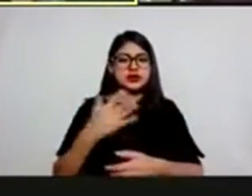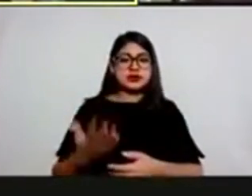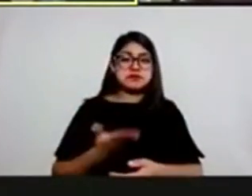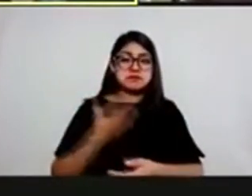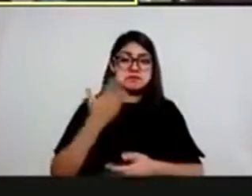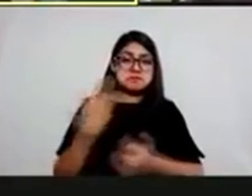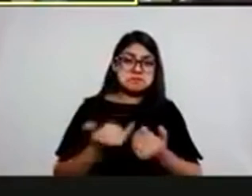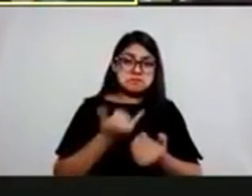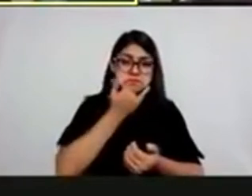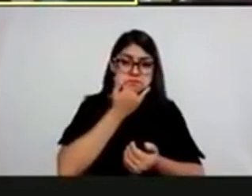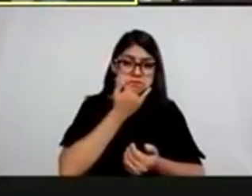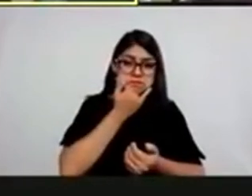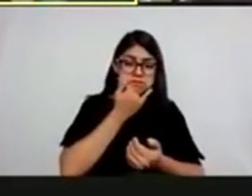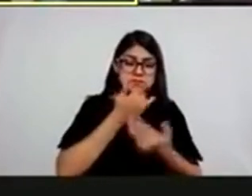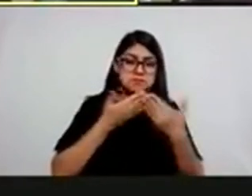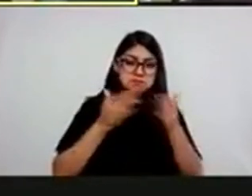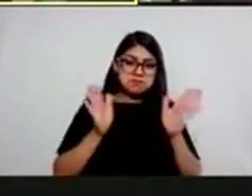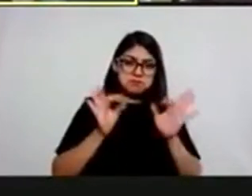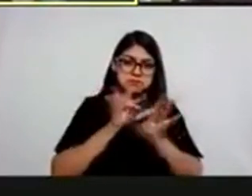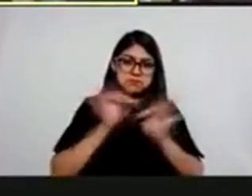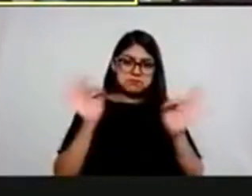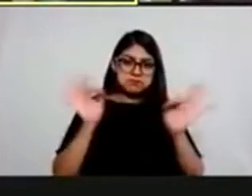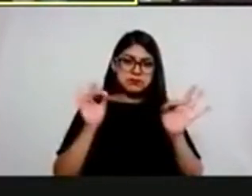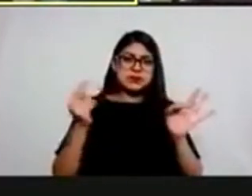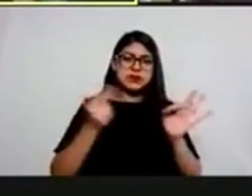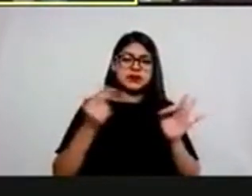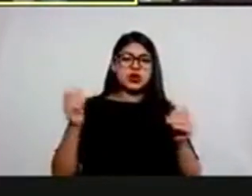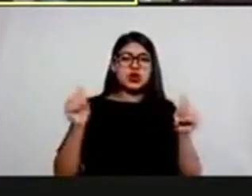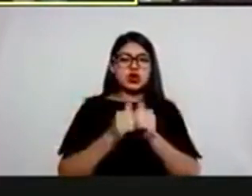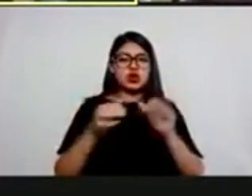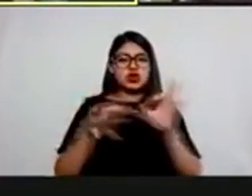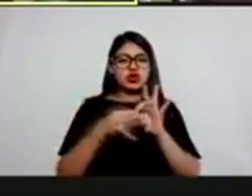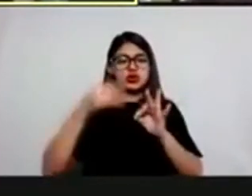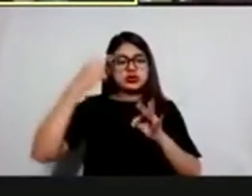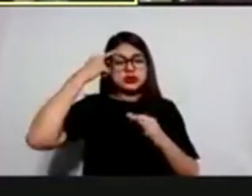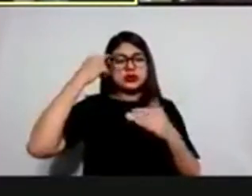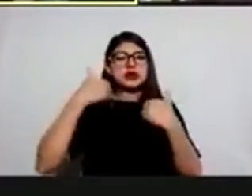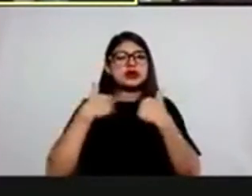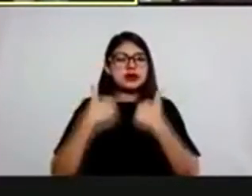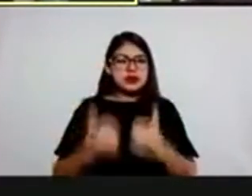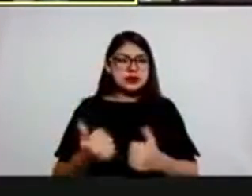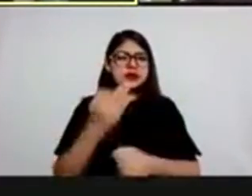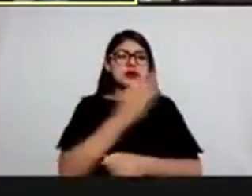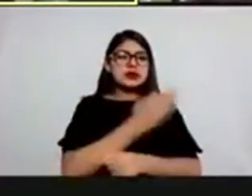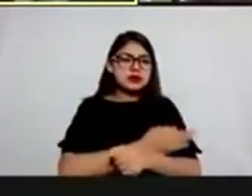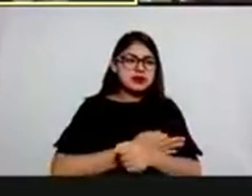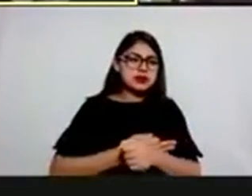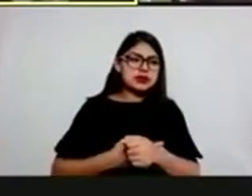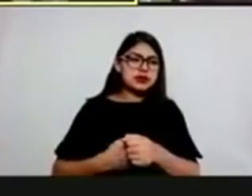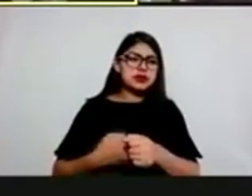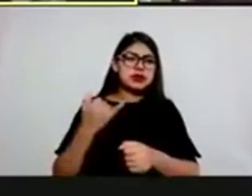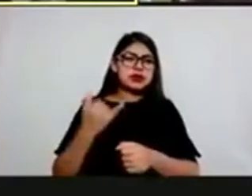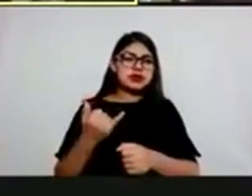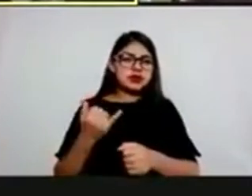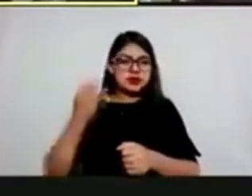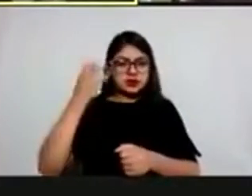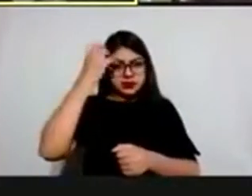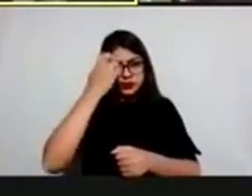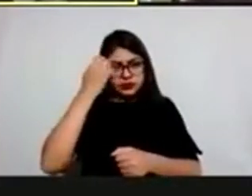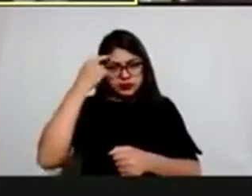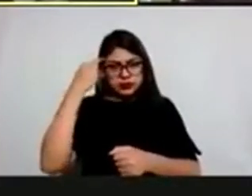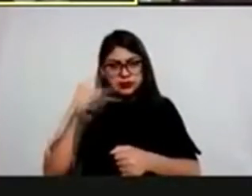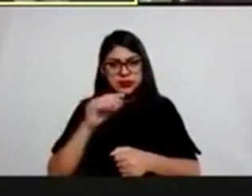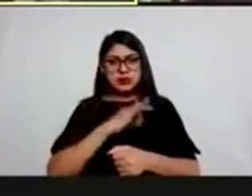ejercicio de conciencia, de reflexión, para poder expresar con sus propias